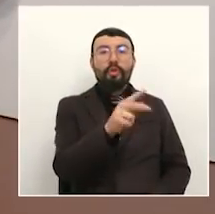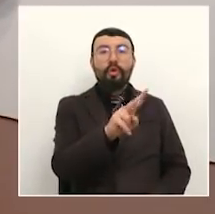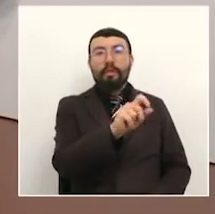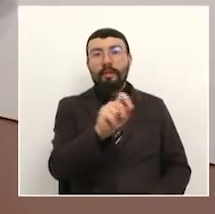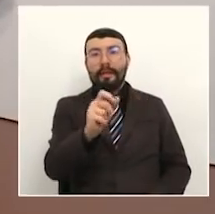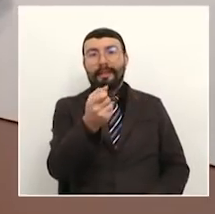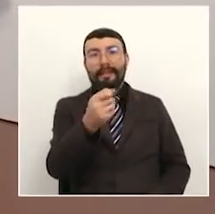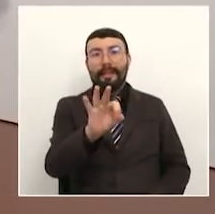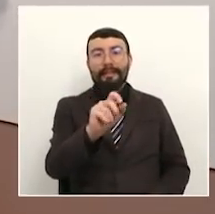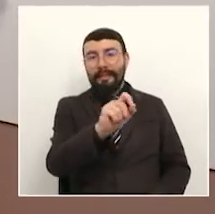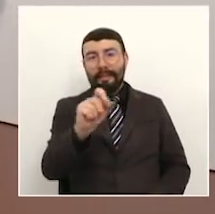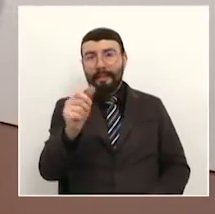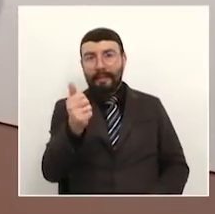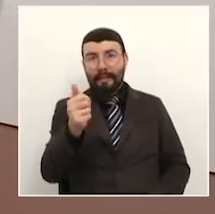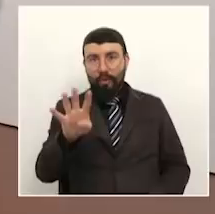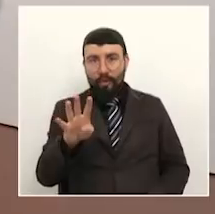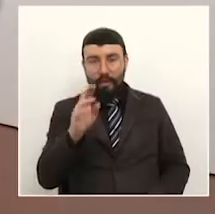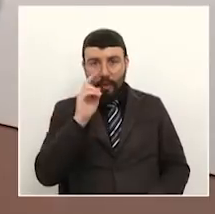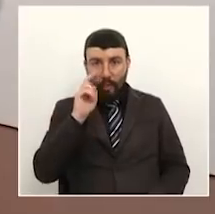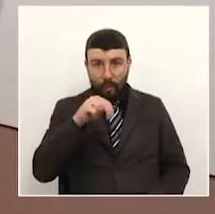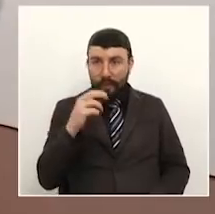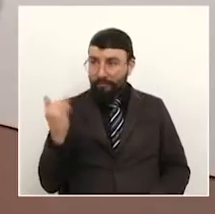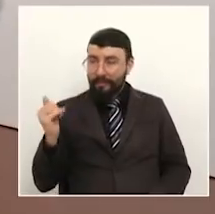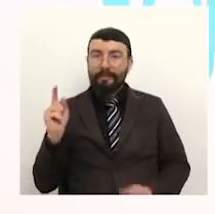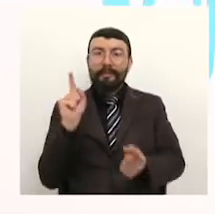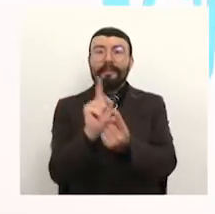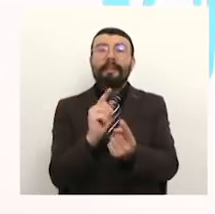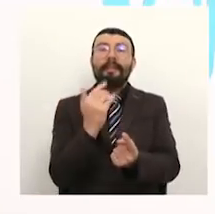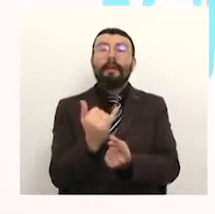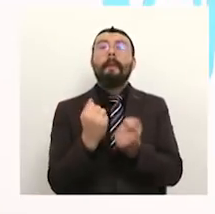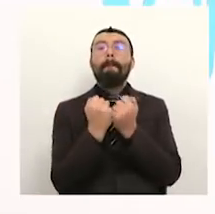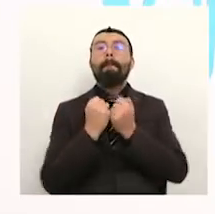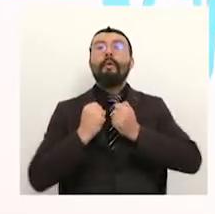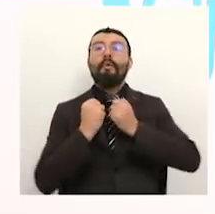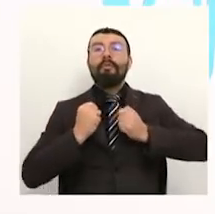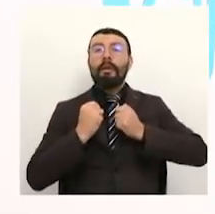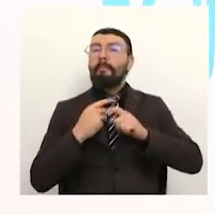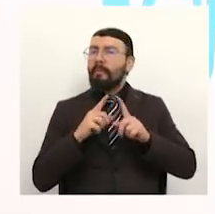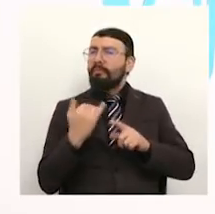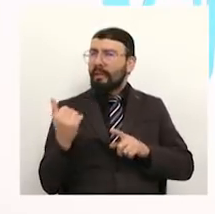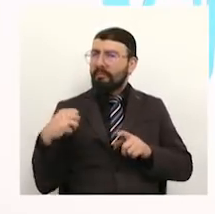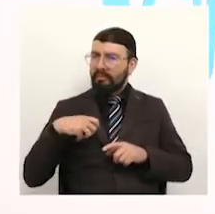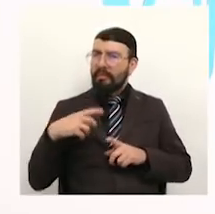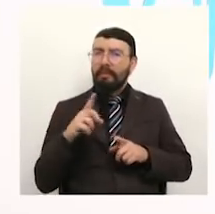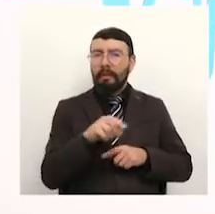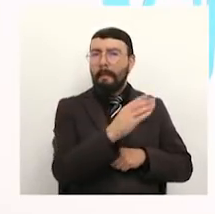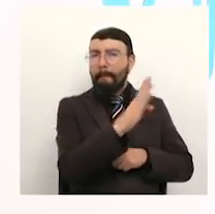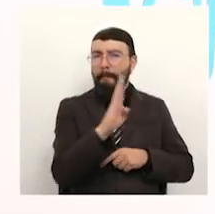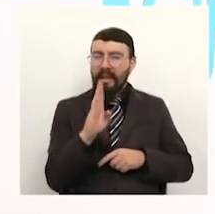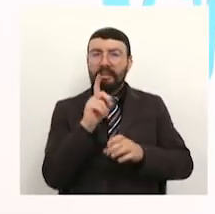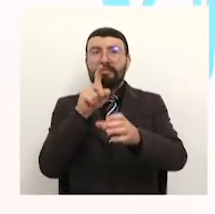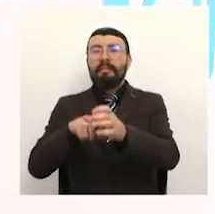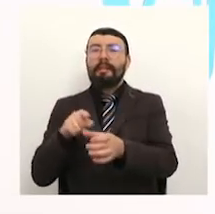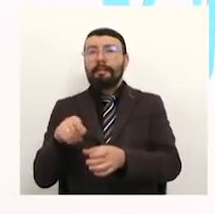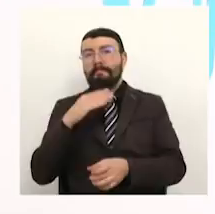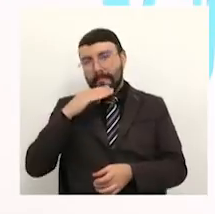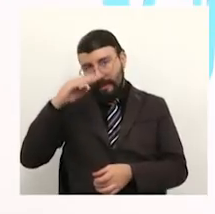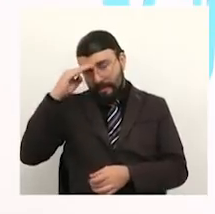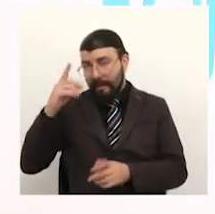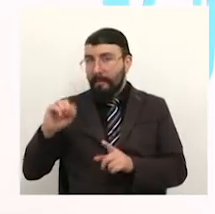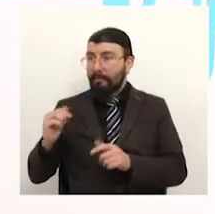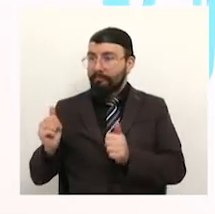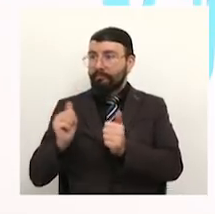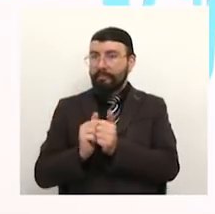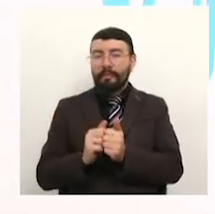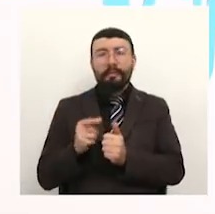va a estar la doctora ana rodríguez baylor en bogotá pero también tiene sus programas en barranquilla y en medellín a atención